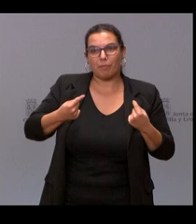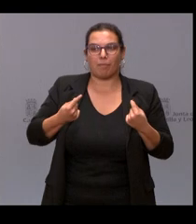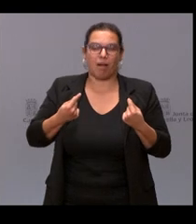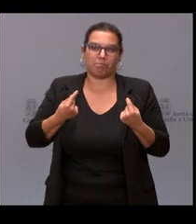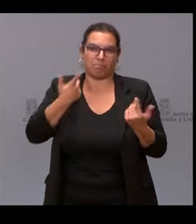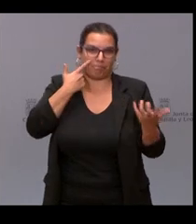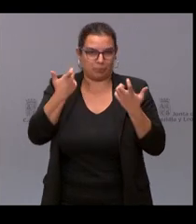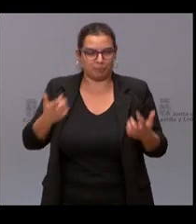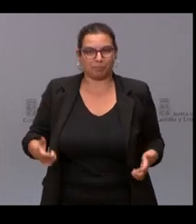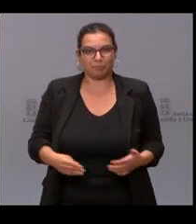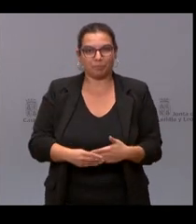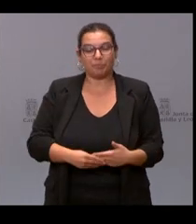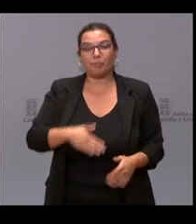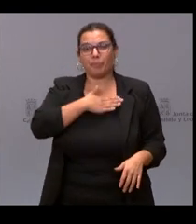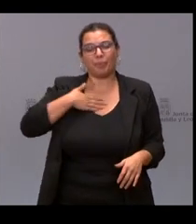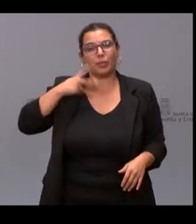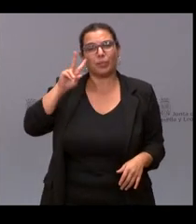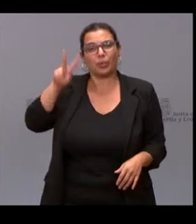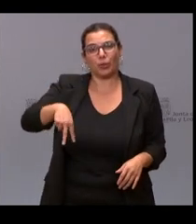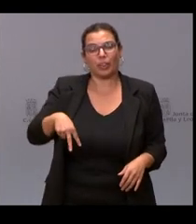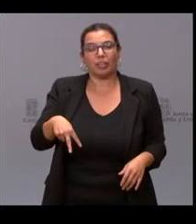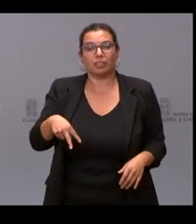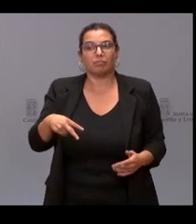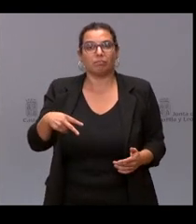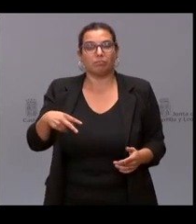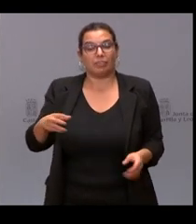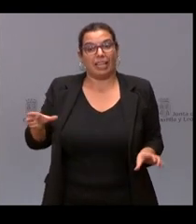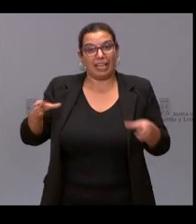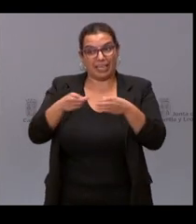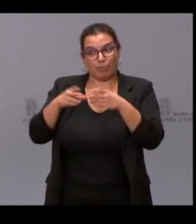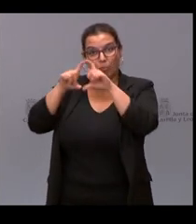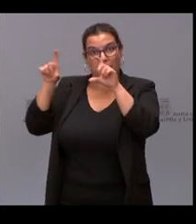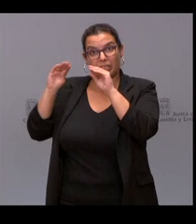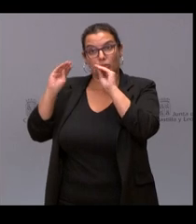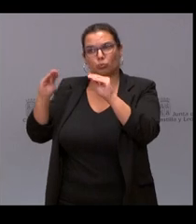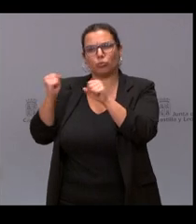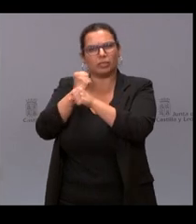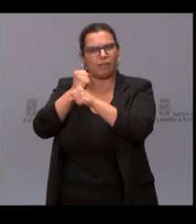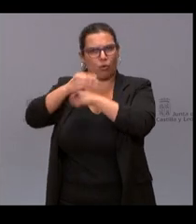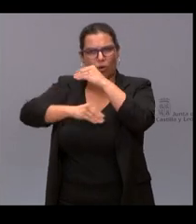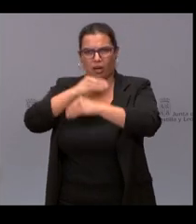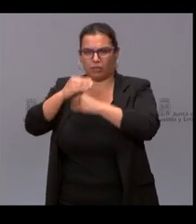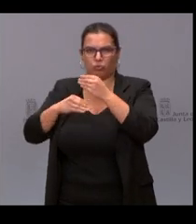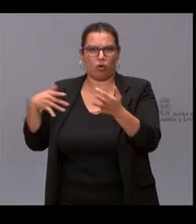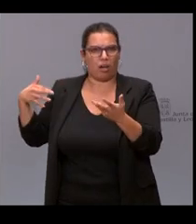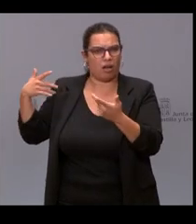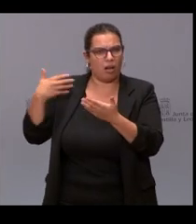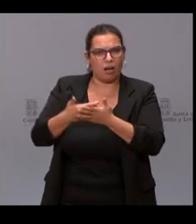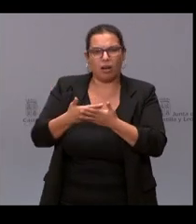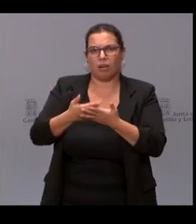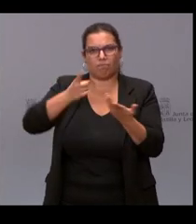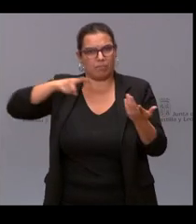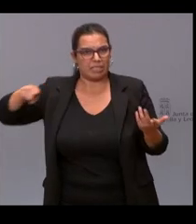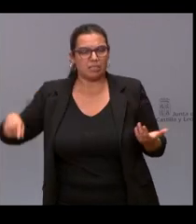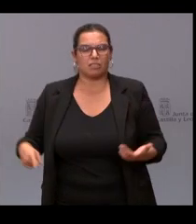mucho. Quiero reconocer al equipo de Innovat el trabajo que habéis realizado a lo largo de estos